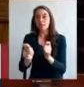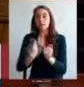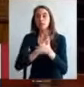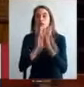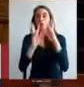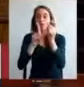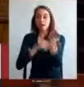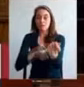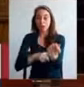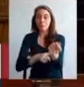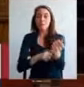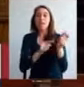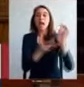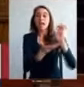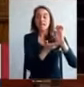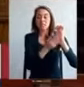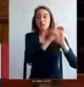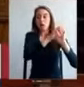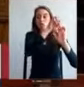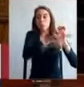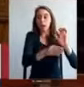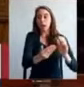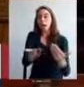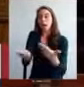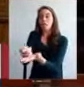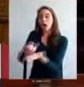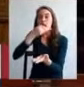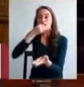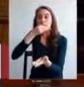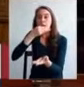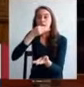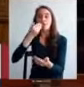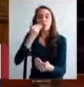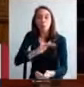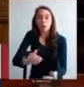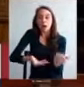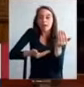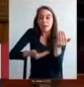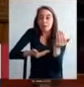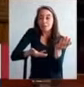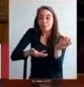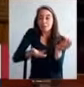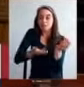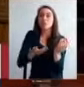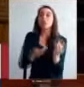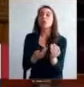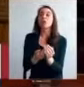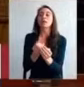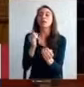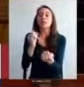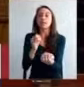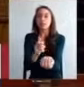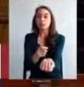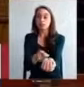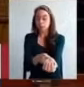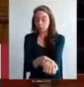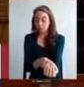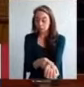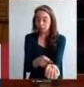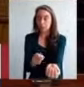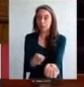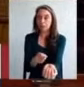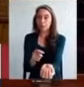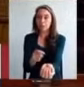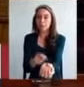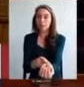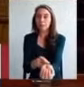que le permite a todas las familias cubrir esto y además se puede hacer el tratamiento o aplicar el tratamiento a tiempo